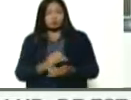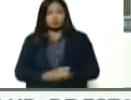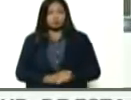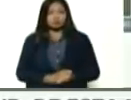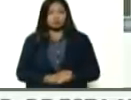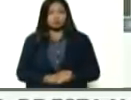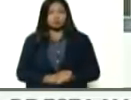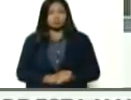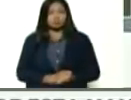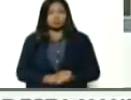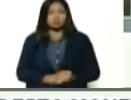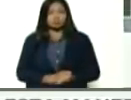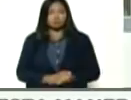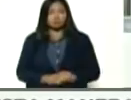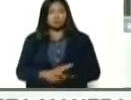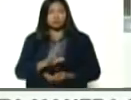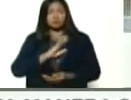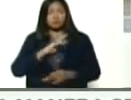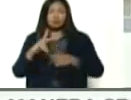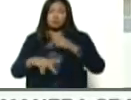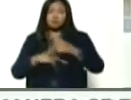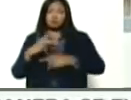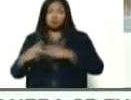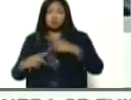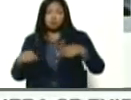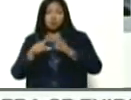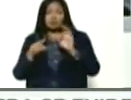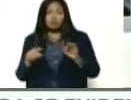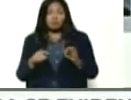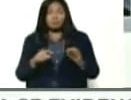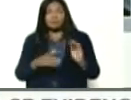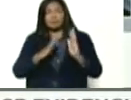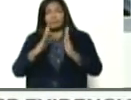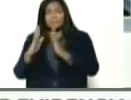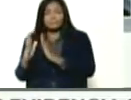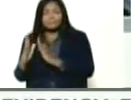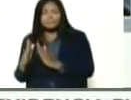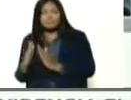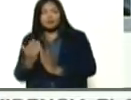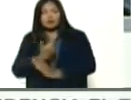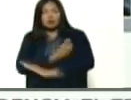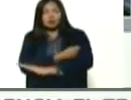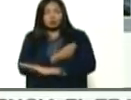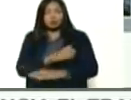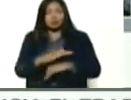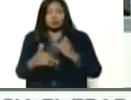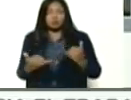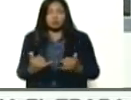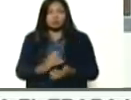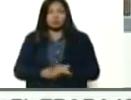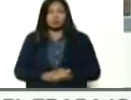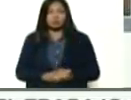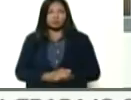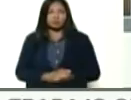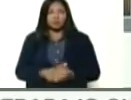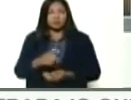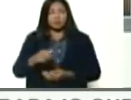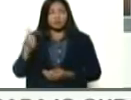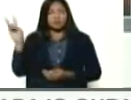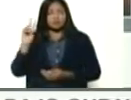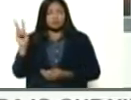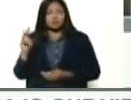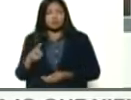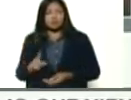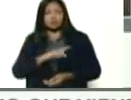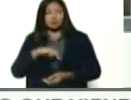con la producción también incrementar los suministros de la vacuna para dar para venezuela para nuestra hermana de